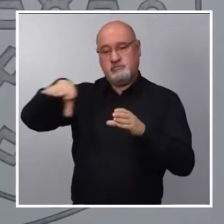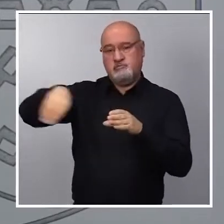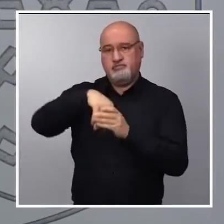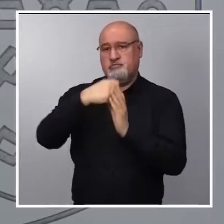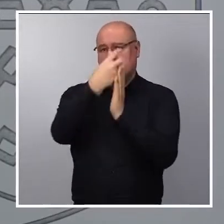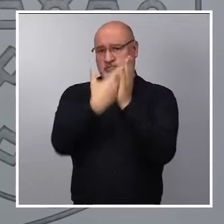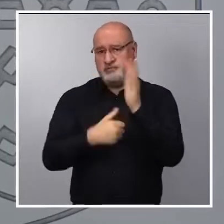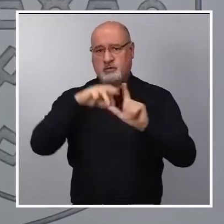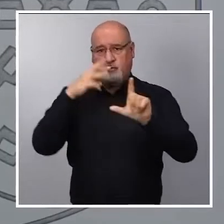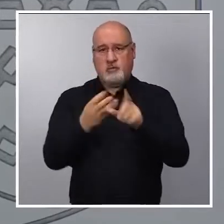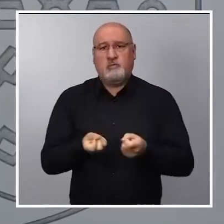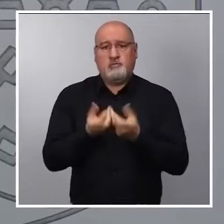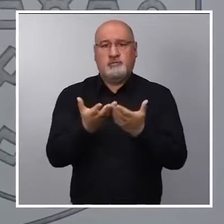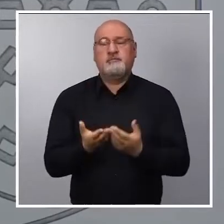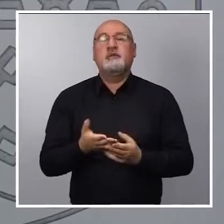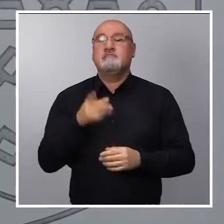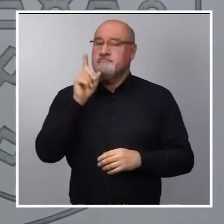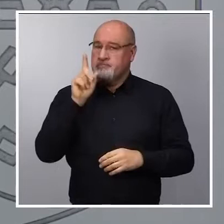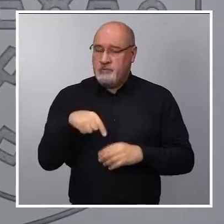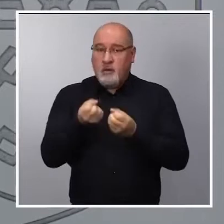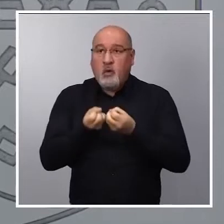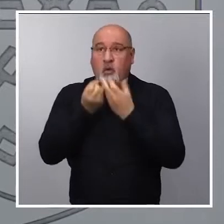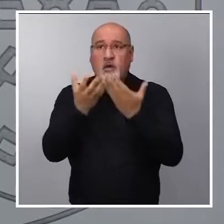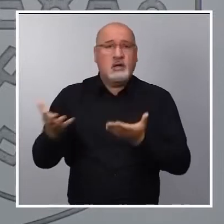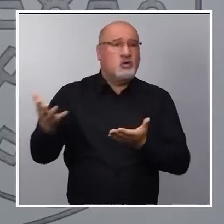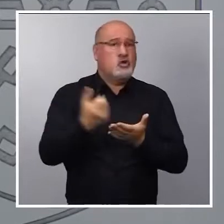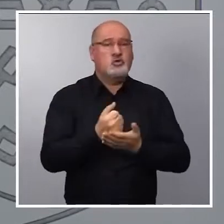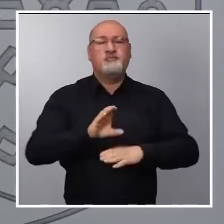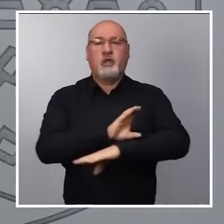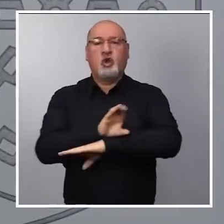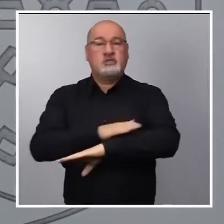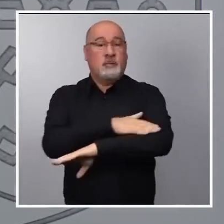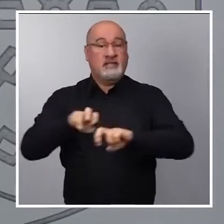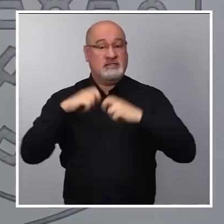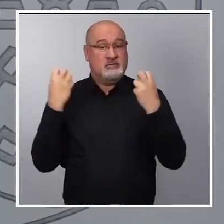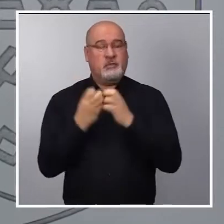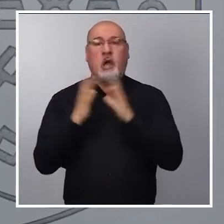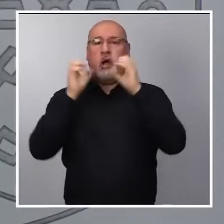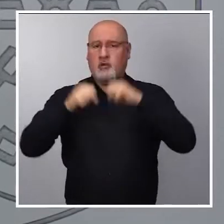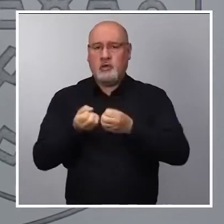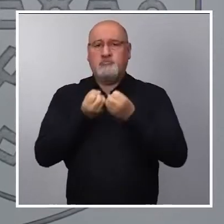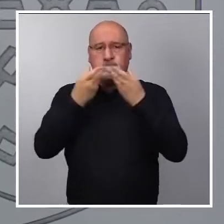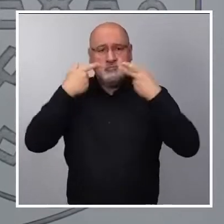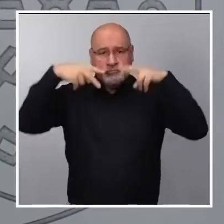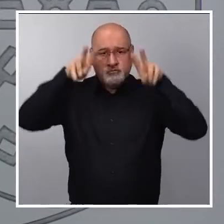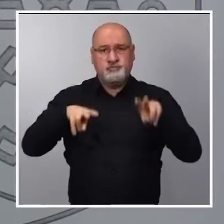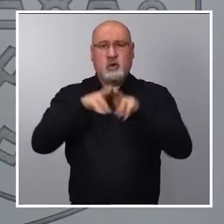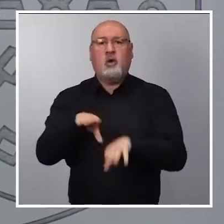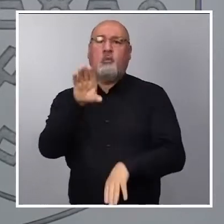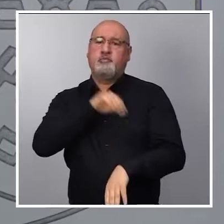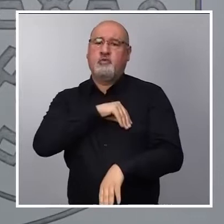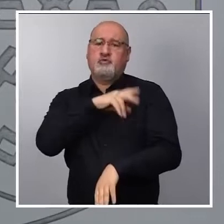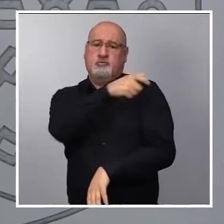comunicarles que o Consello de Ministros ha acordado a declaración de luto oficial con motivo do